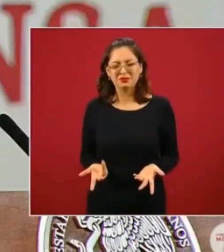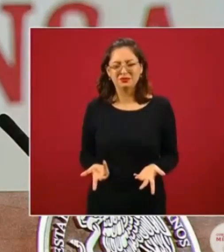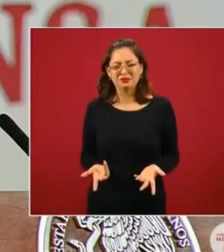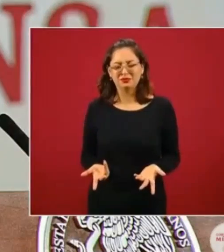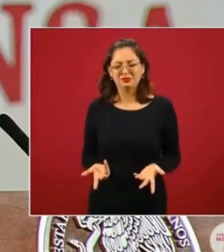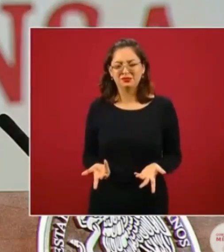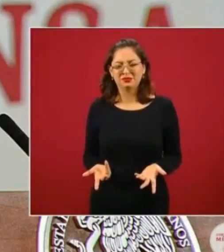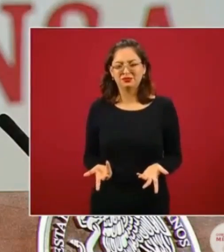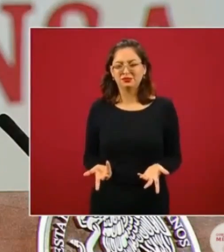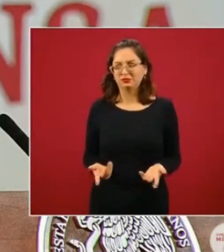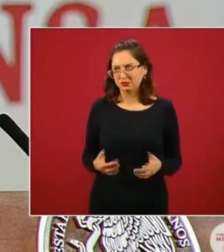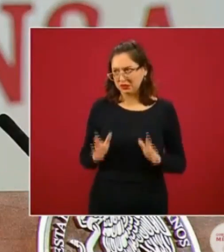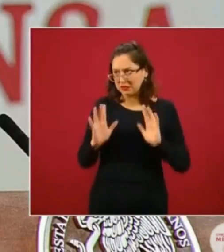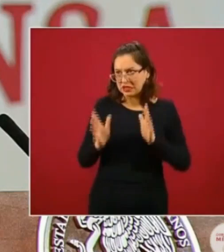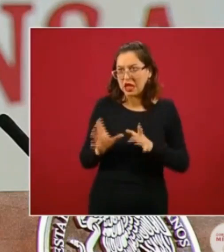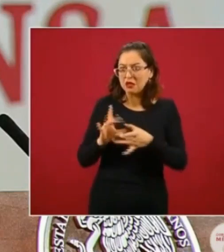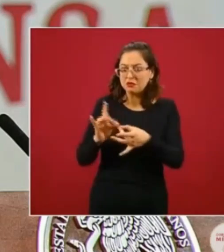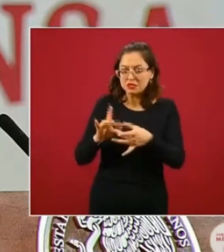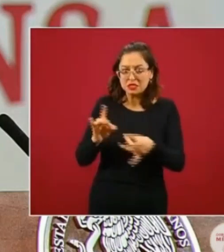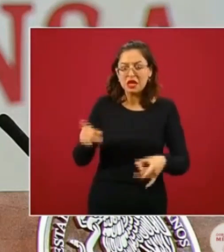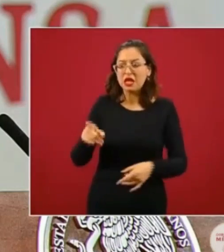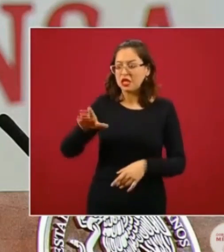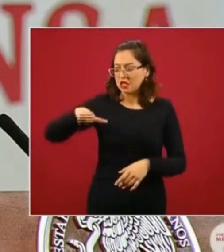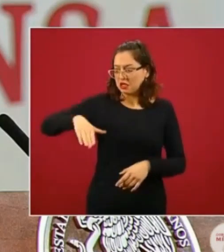negociación en Argentina.